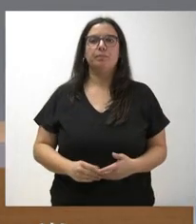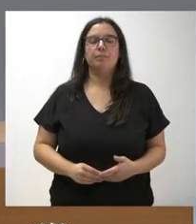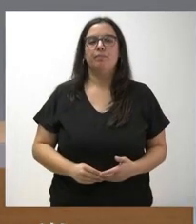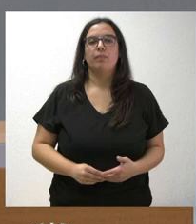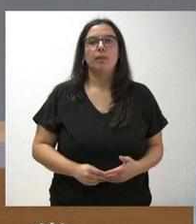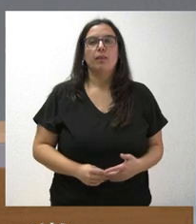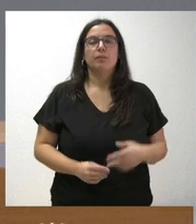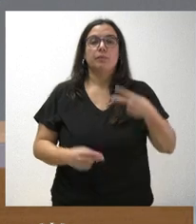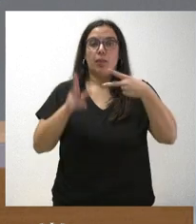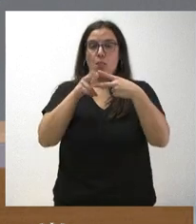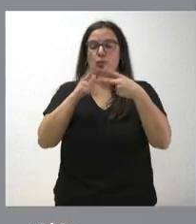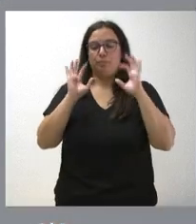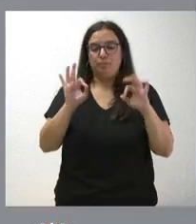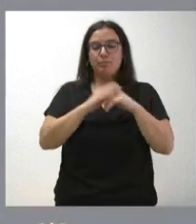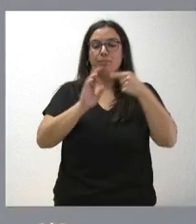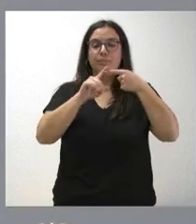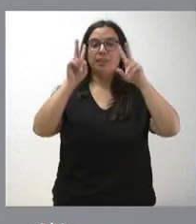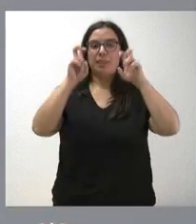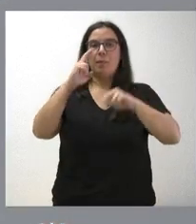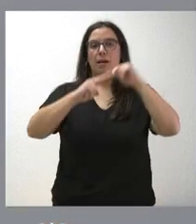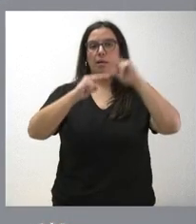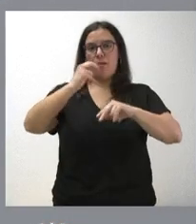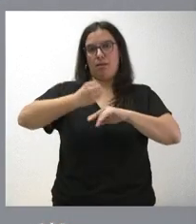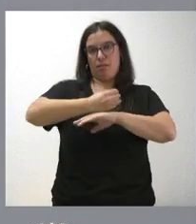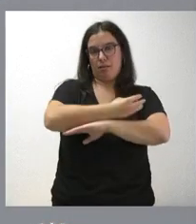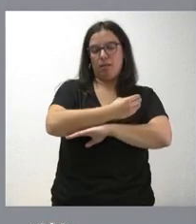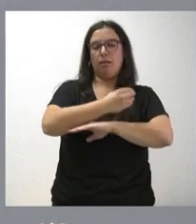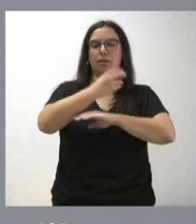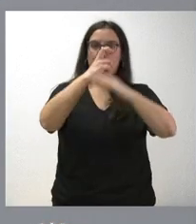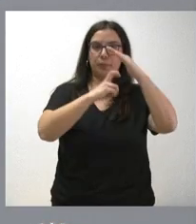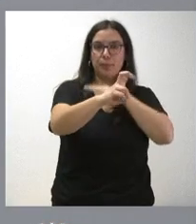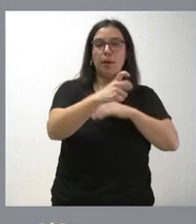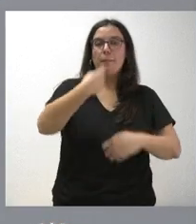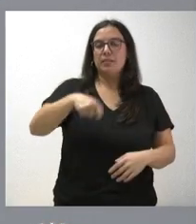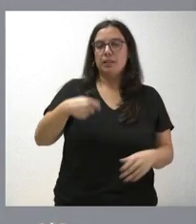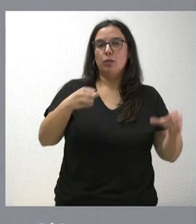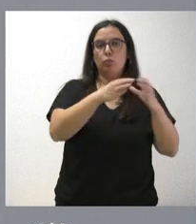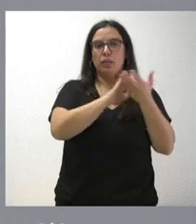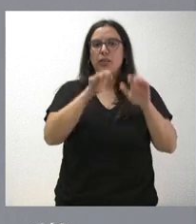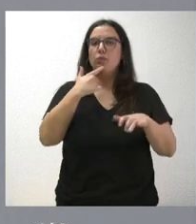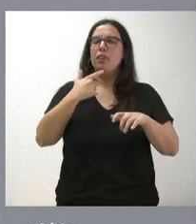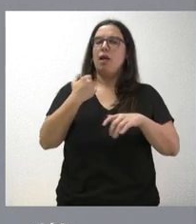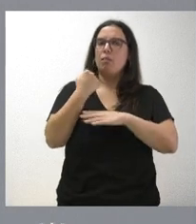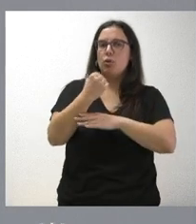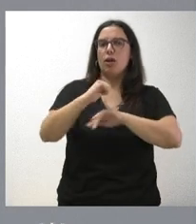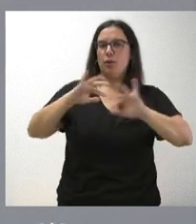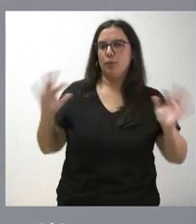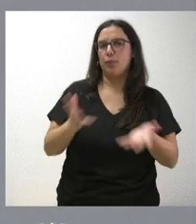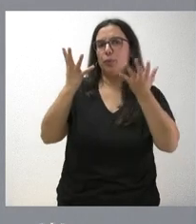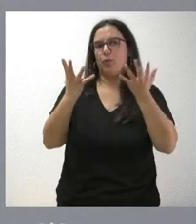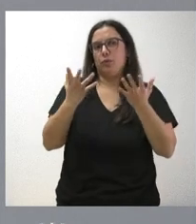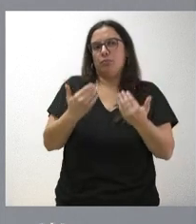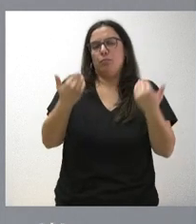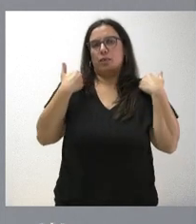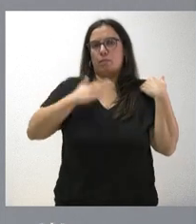cuestiones sobre el tema de los soterramiento el presidente de la junta se ha comprometido a impulsarlos y apoyarlos en la medida que nosotros nos corresponde además